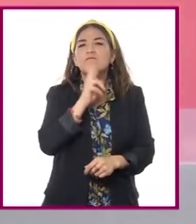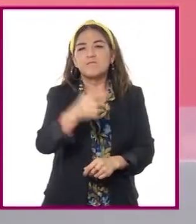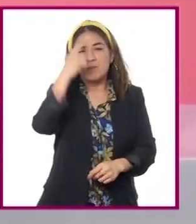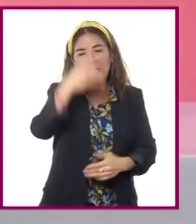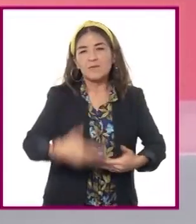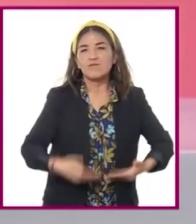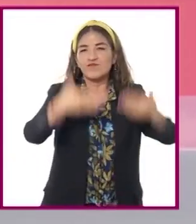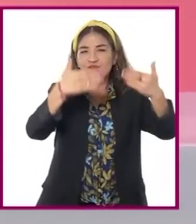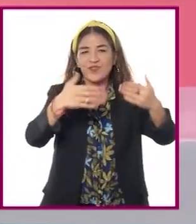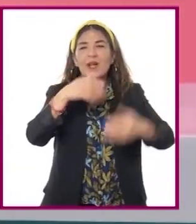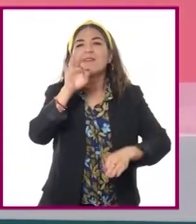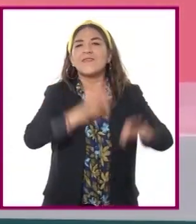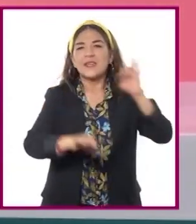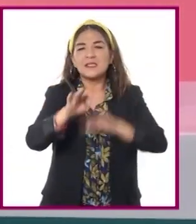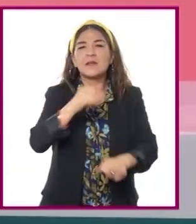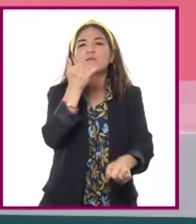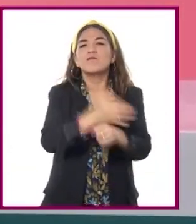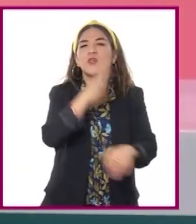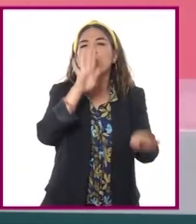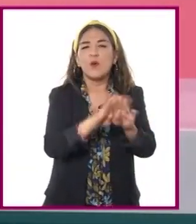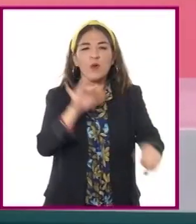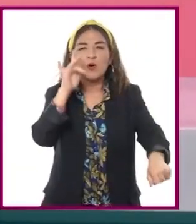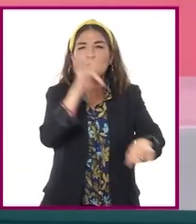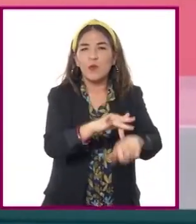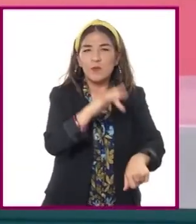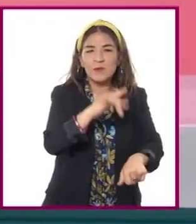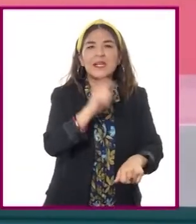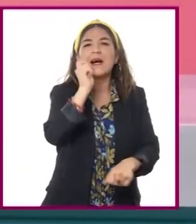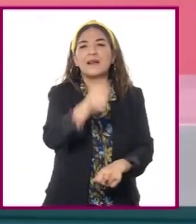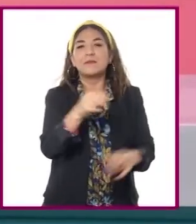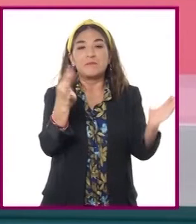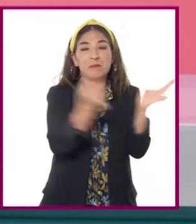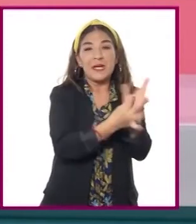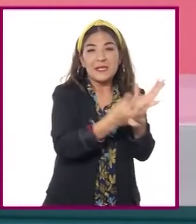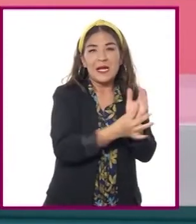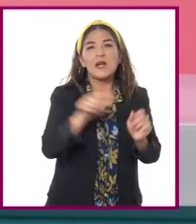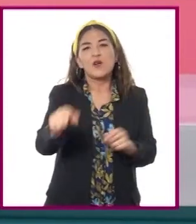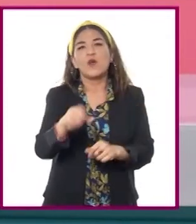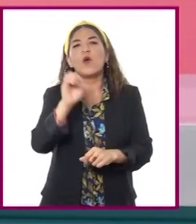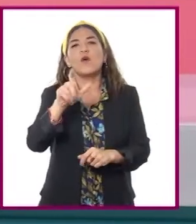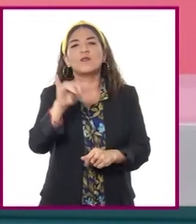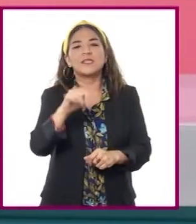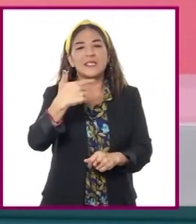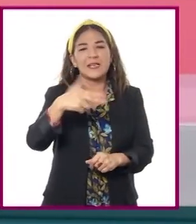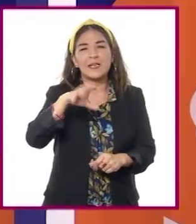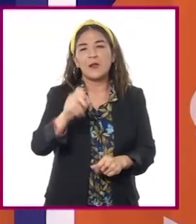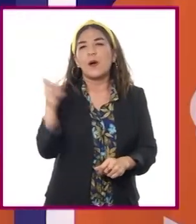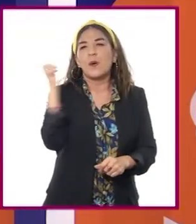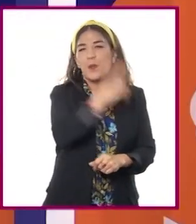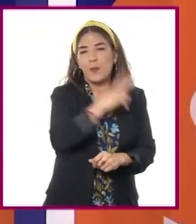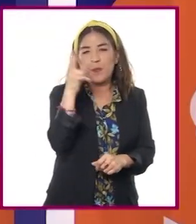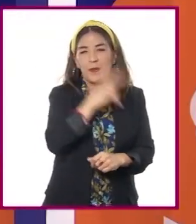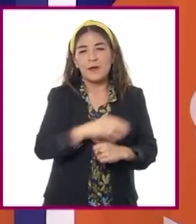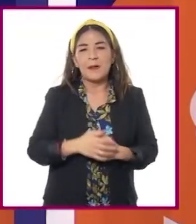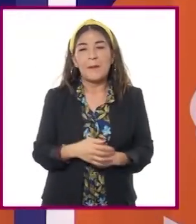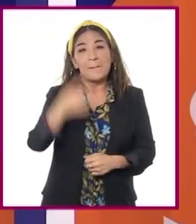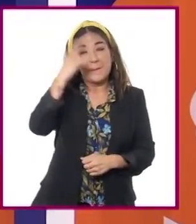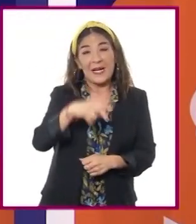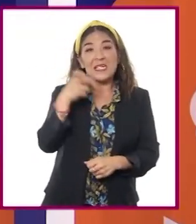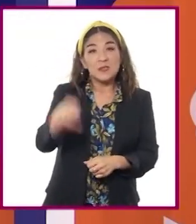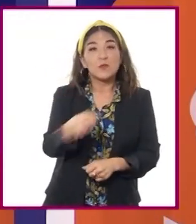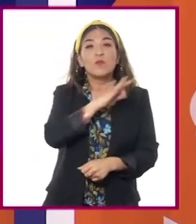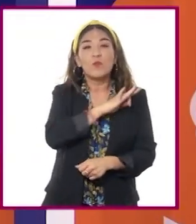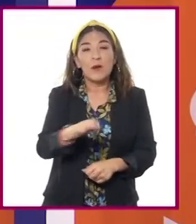barrera física, impidiendo el contacto directo entre el metal y el oxígeno del aire. Para que esto